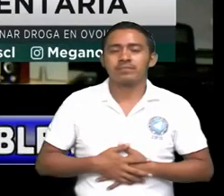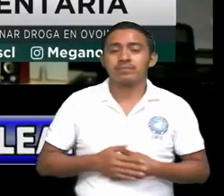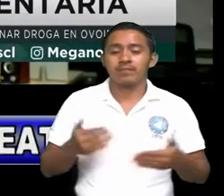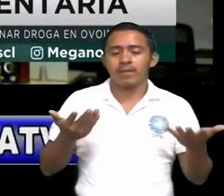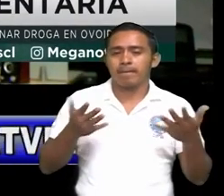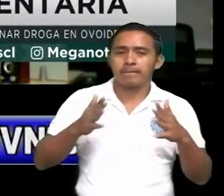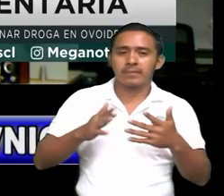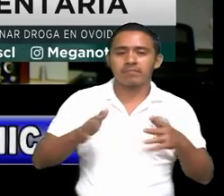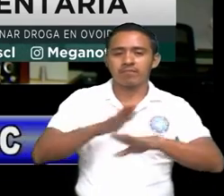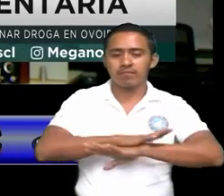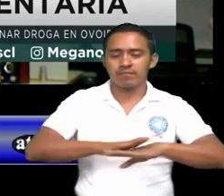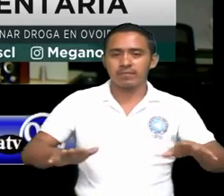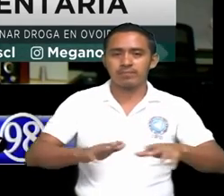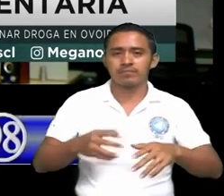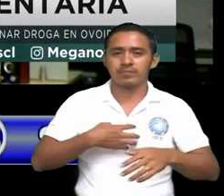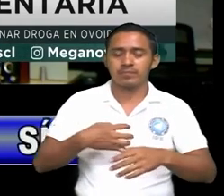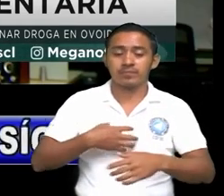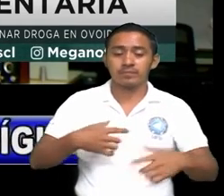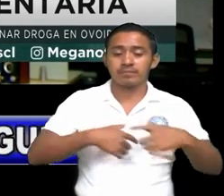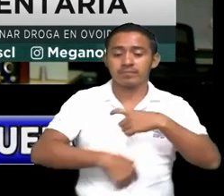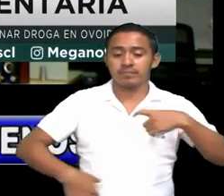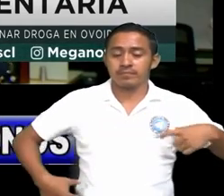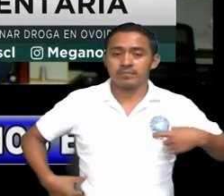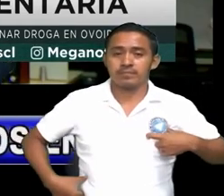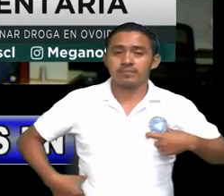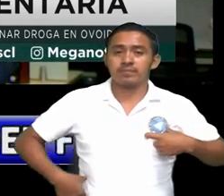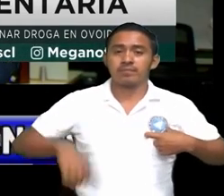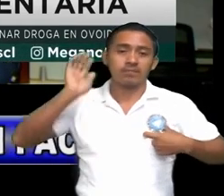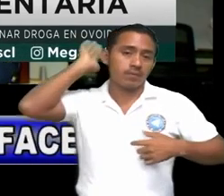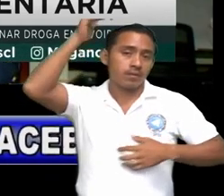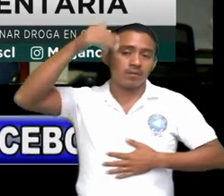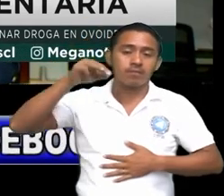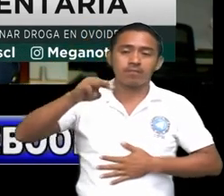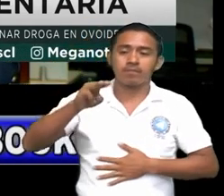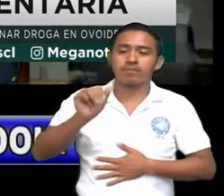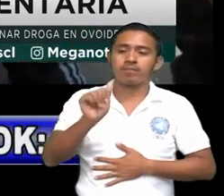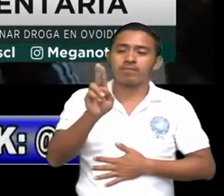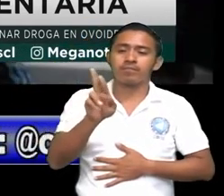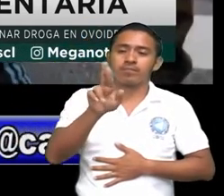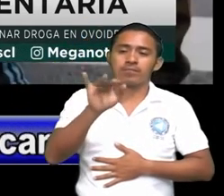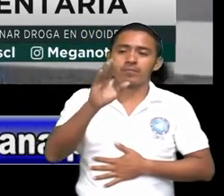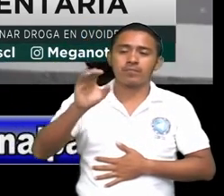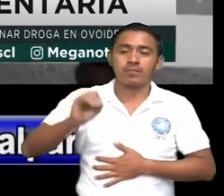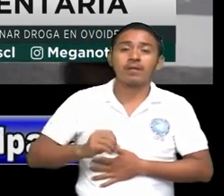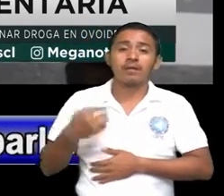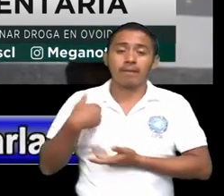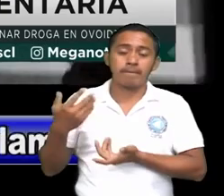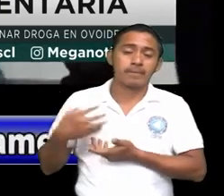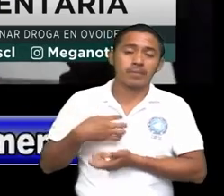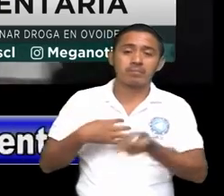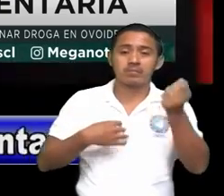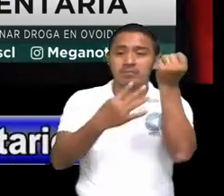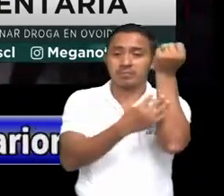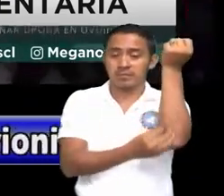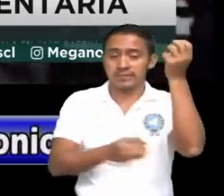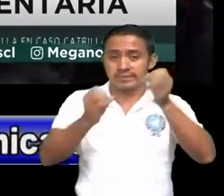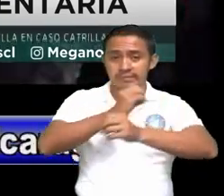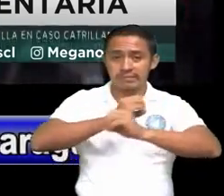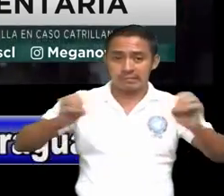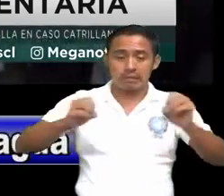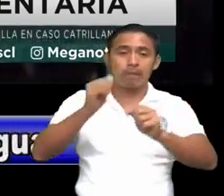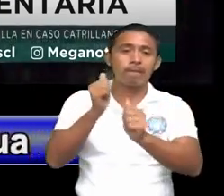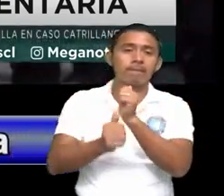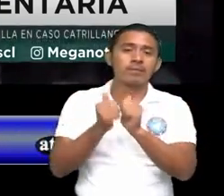Cerca del final de su mandato, el presidente argentino Mauricio Macri, quien llegó al poder enarbolando la bandera de la pobreza cero, se enfrenta